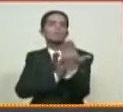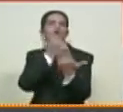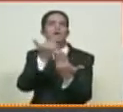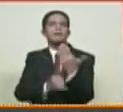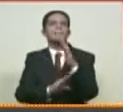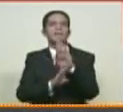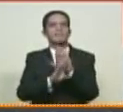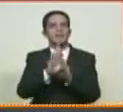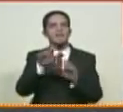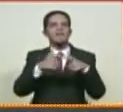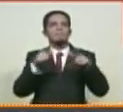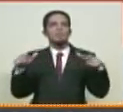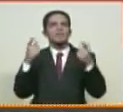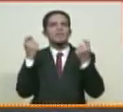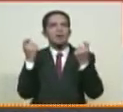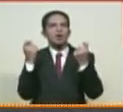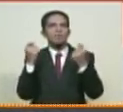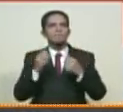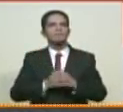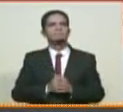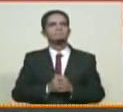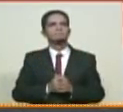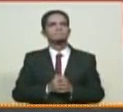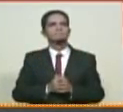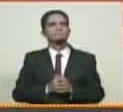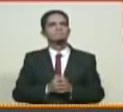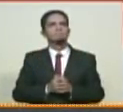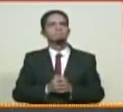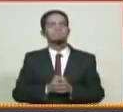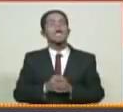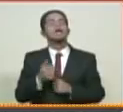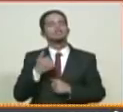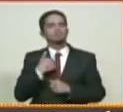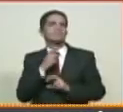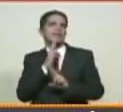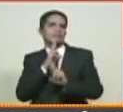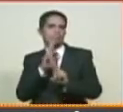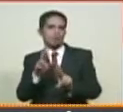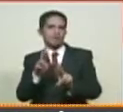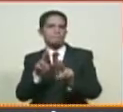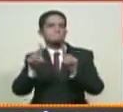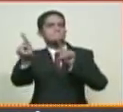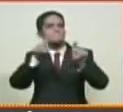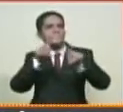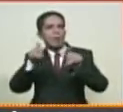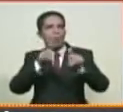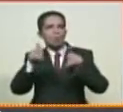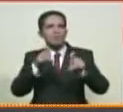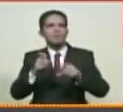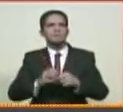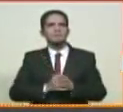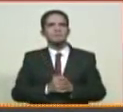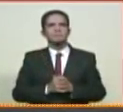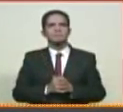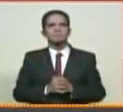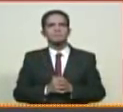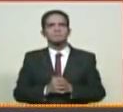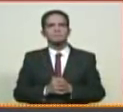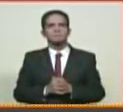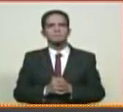y prosperidad económica. Con mucho gusto contestaré la pregunta que hubiera lugar.